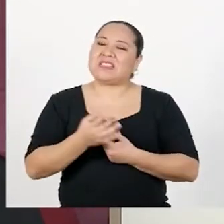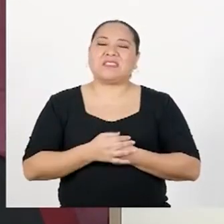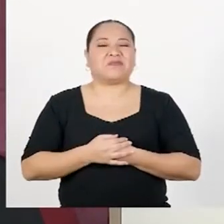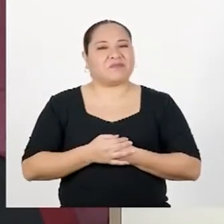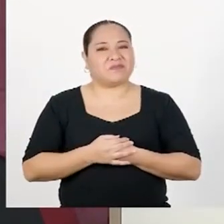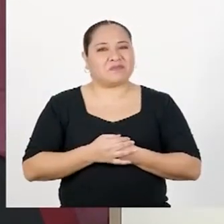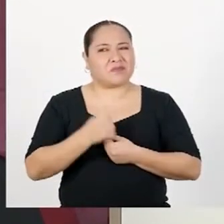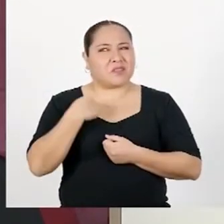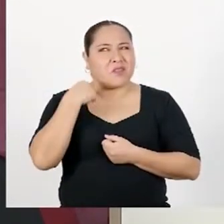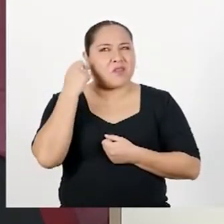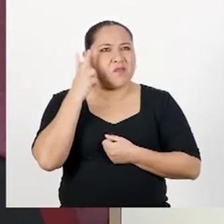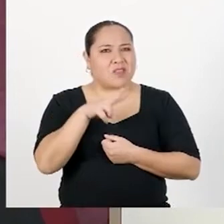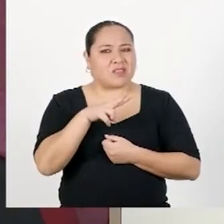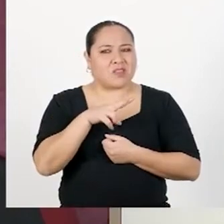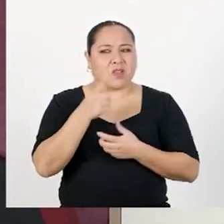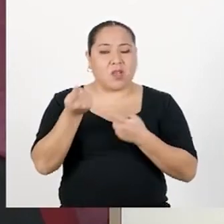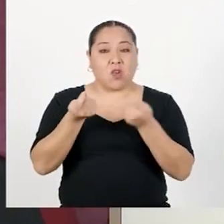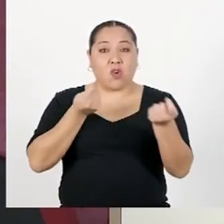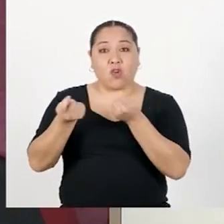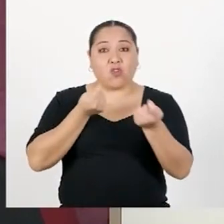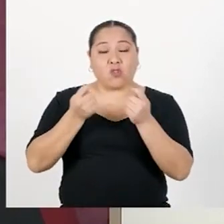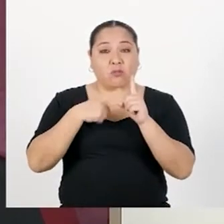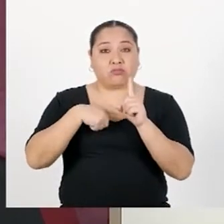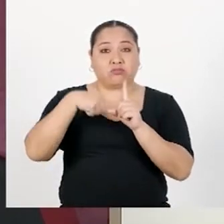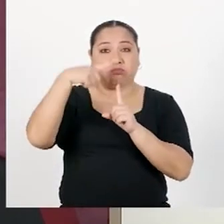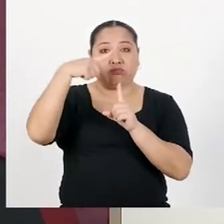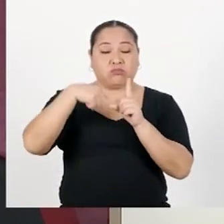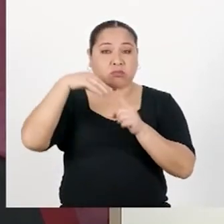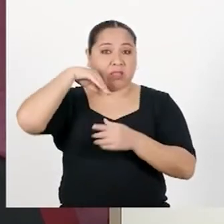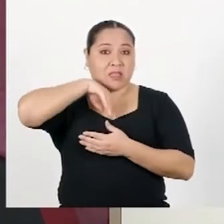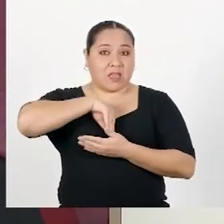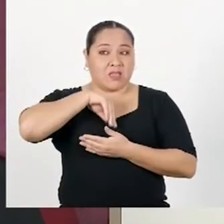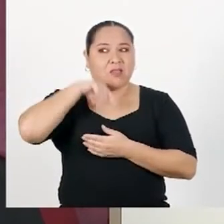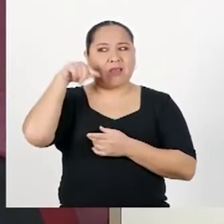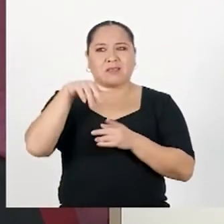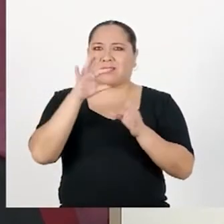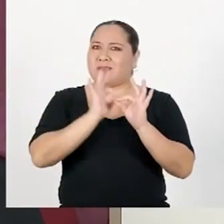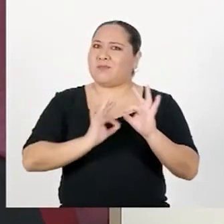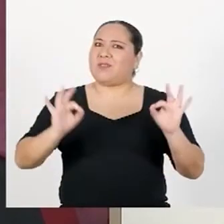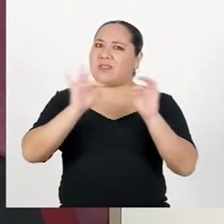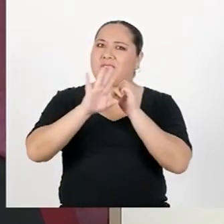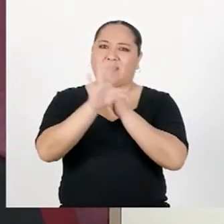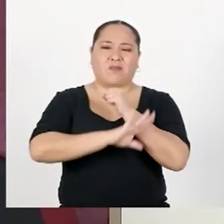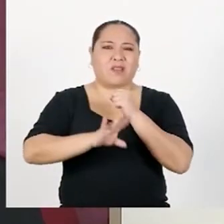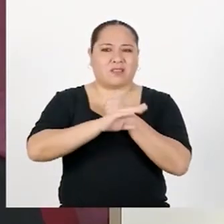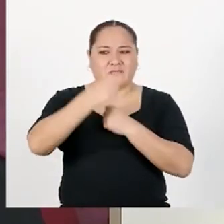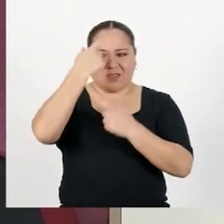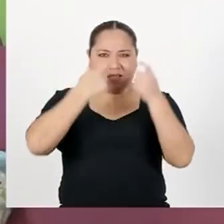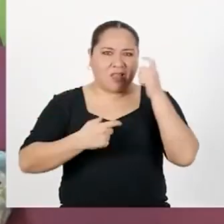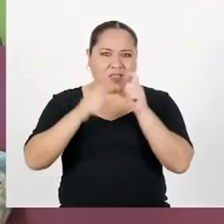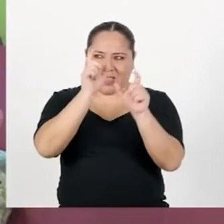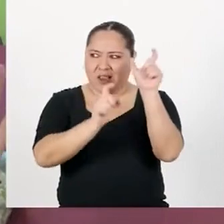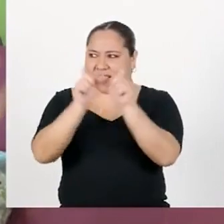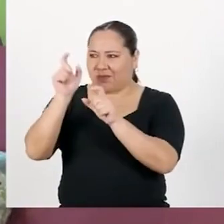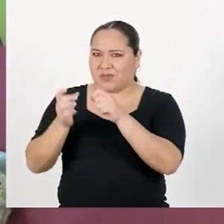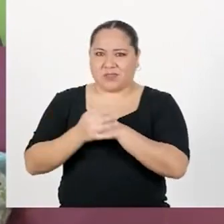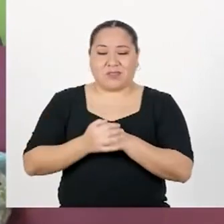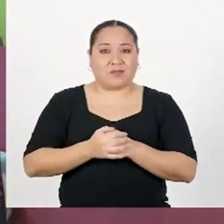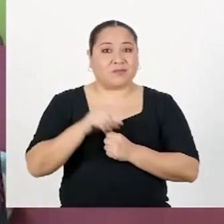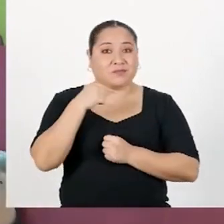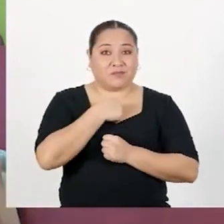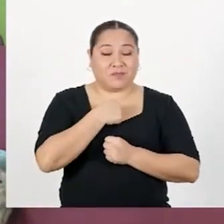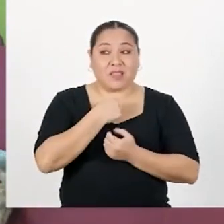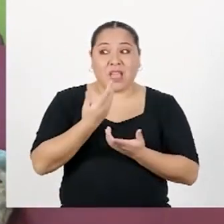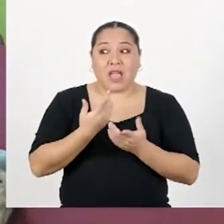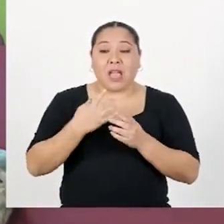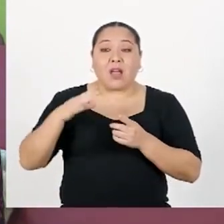interesante. Me he dado cuenta de que la regulación de la temperatura corporal juega un papel fundamental en el ser humano. A medida